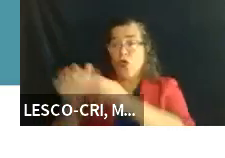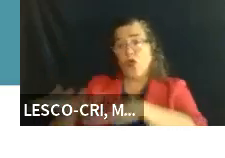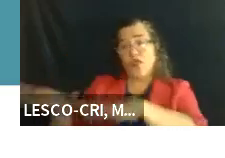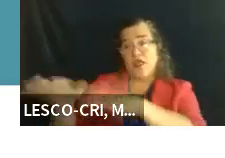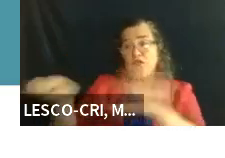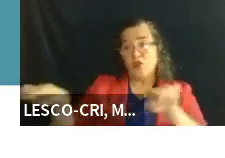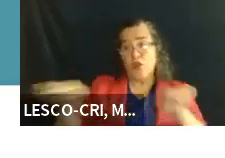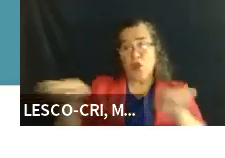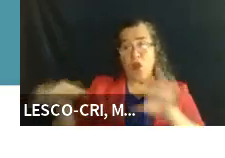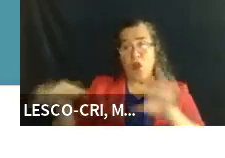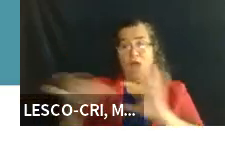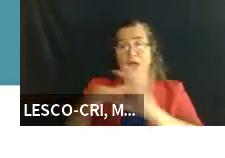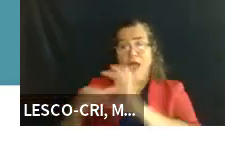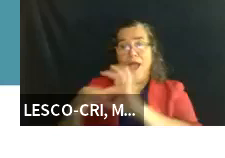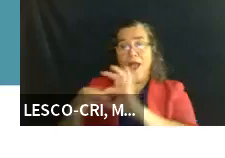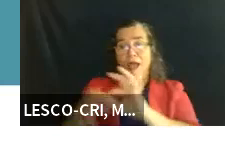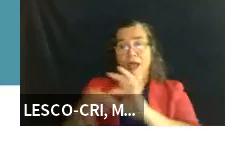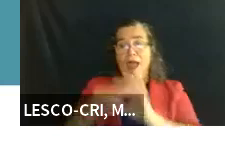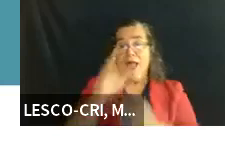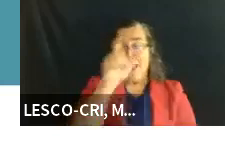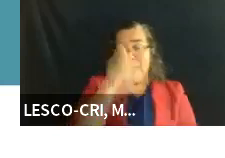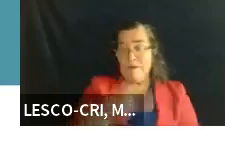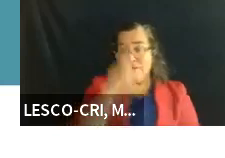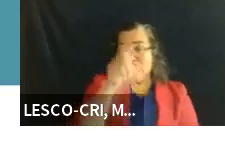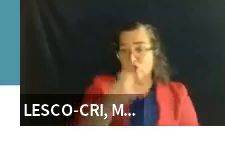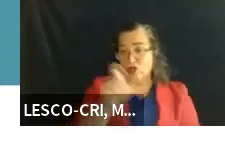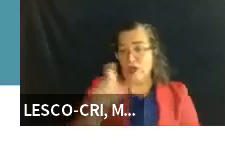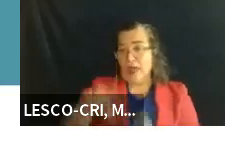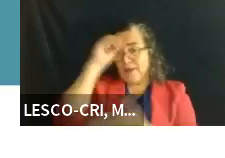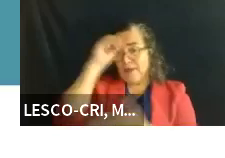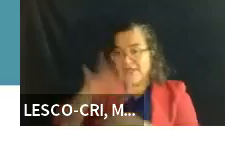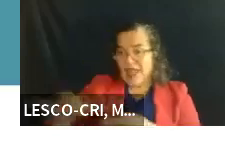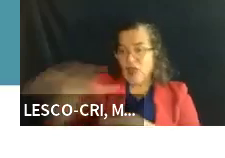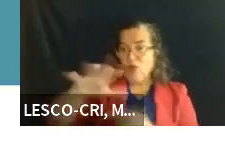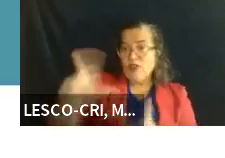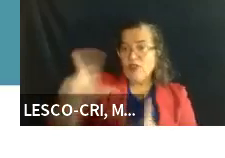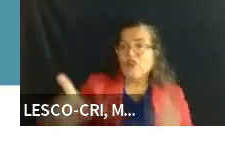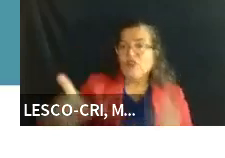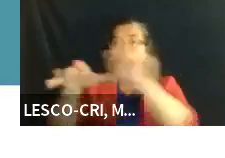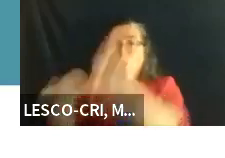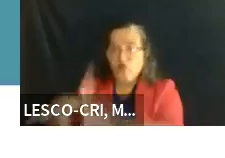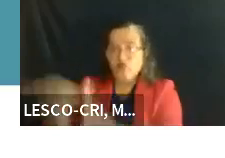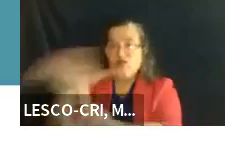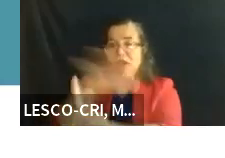sujeto aprende en contexto, por eso es aprendizaje situado,